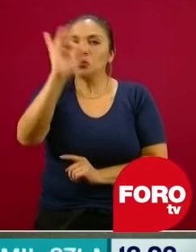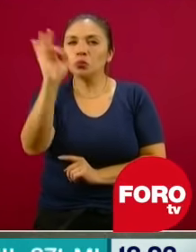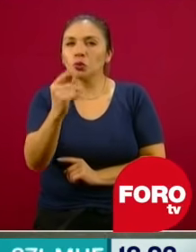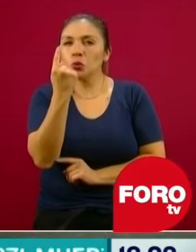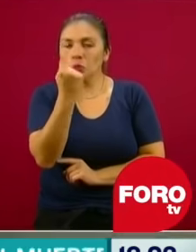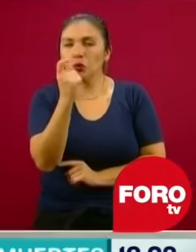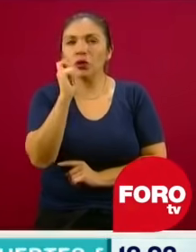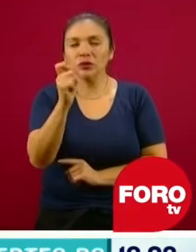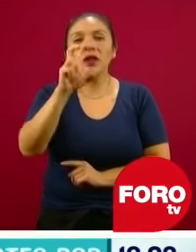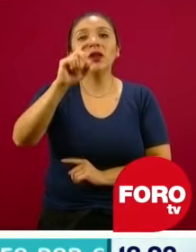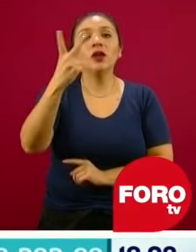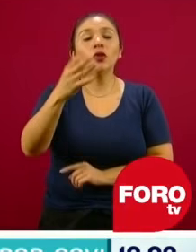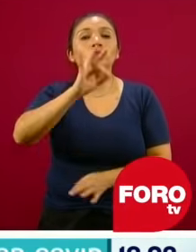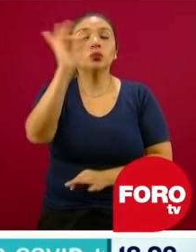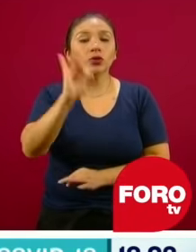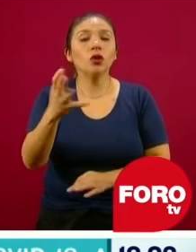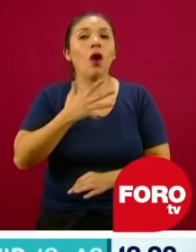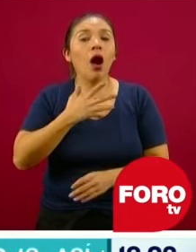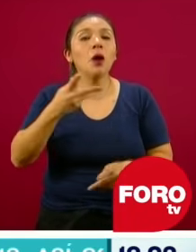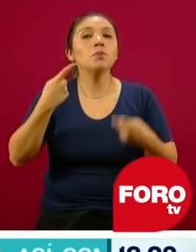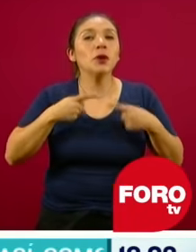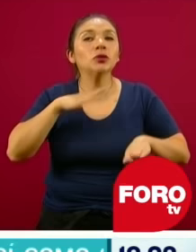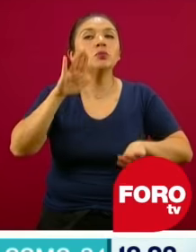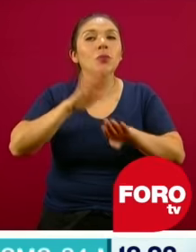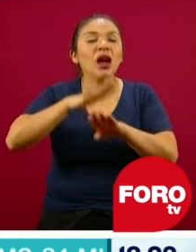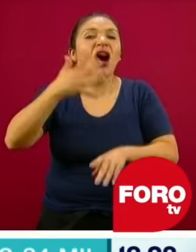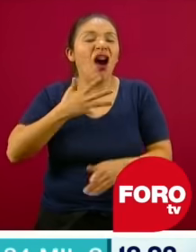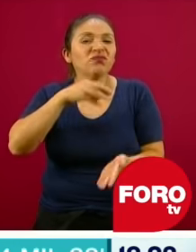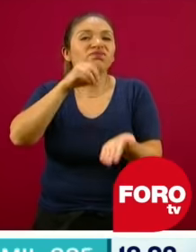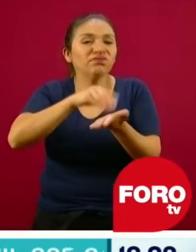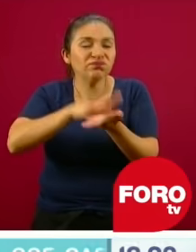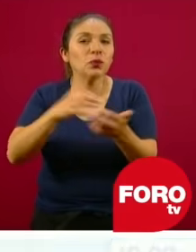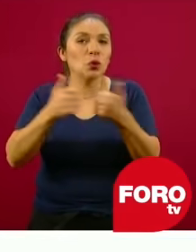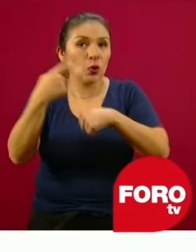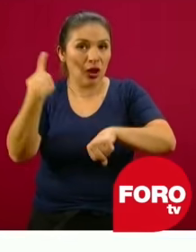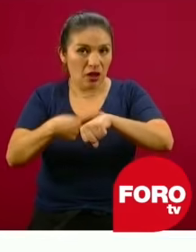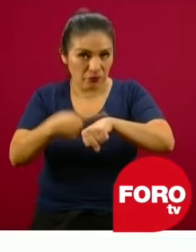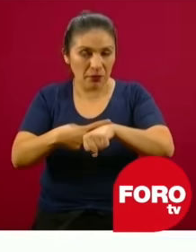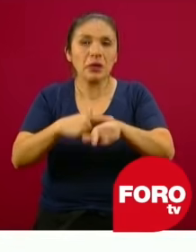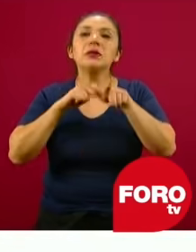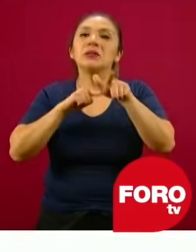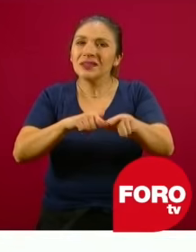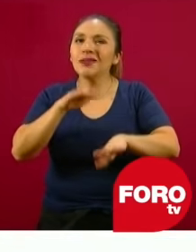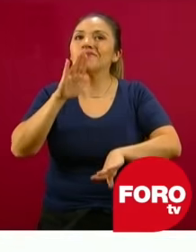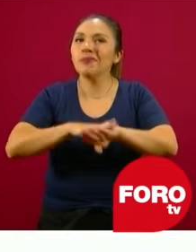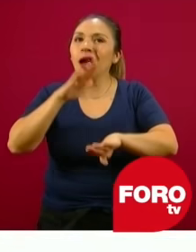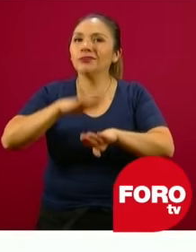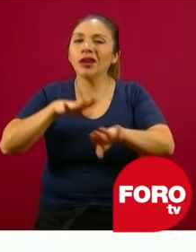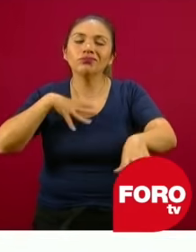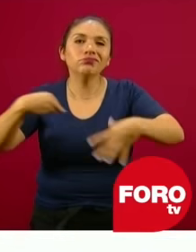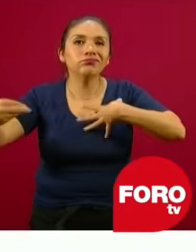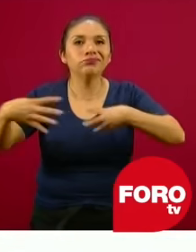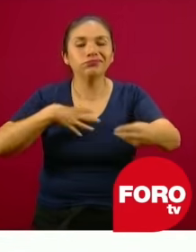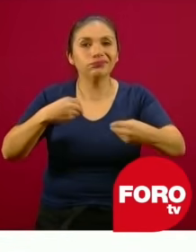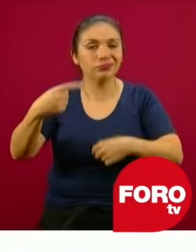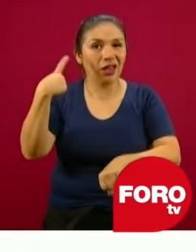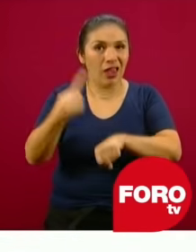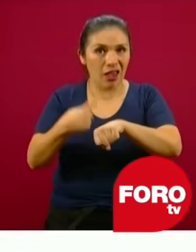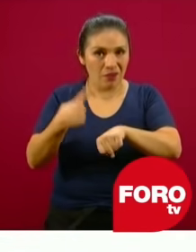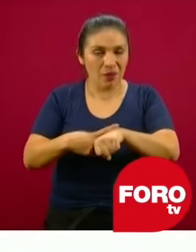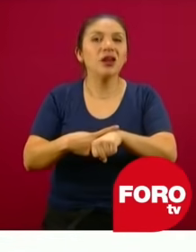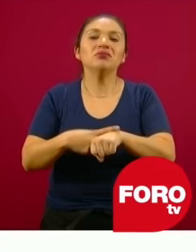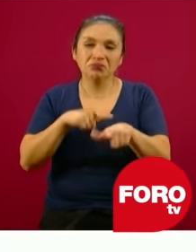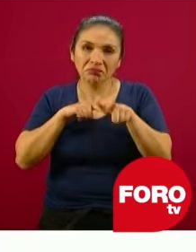% de los casos confirmados en los últimos 14 días en todo el mundo, sigue contrayéndose la pandemia